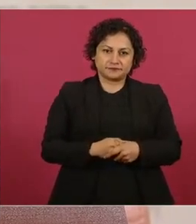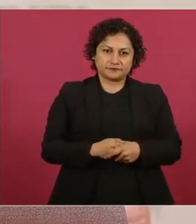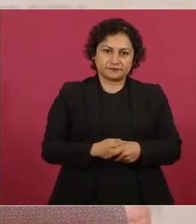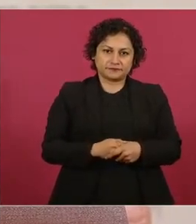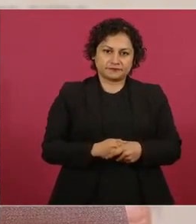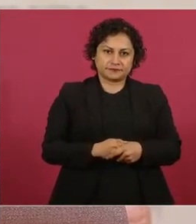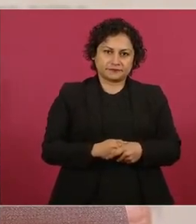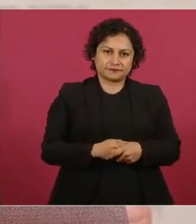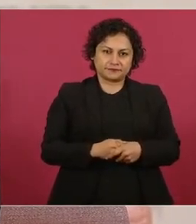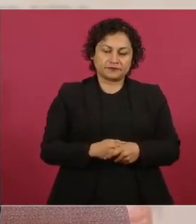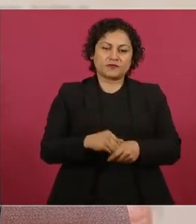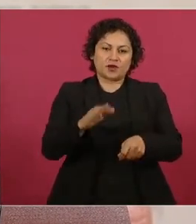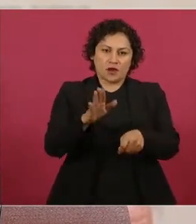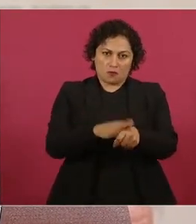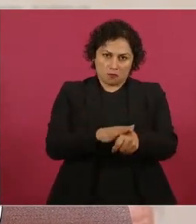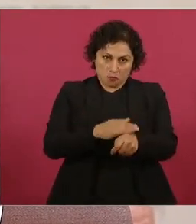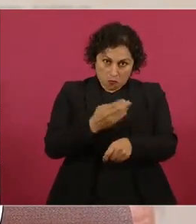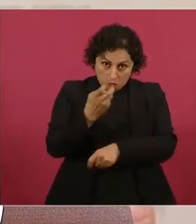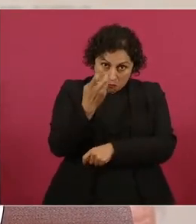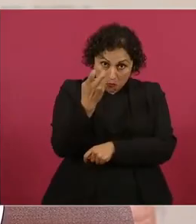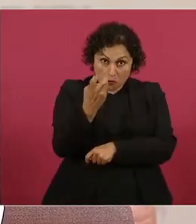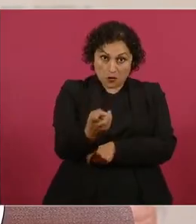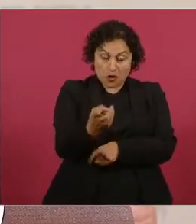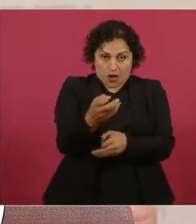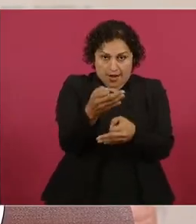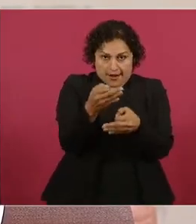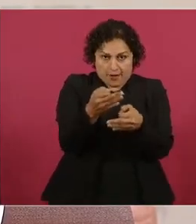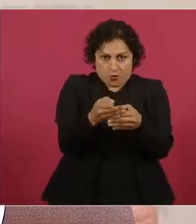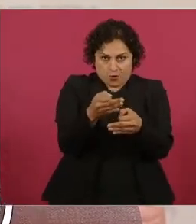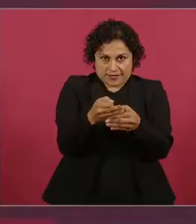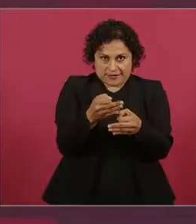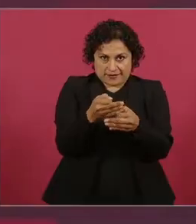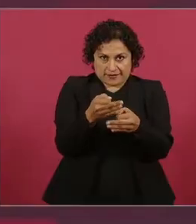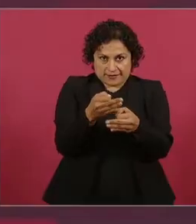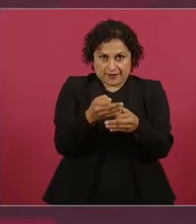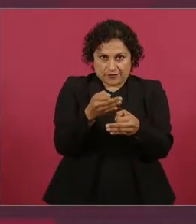lo que se está llevando a cabo ahora